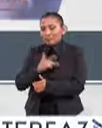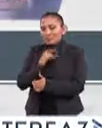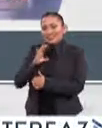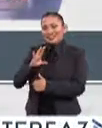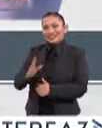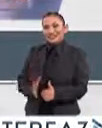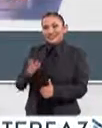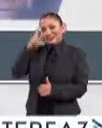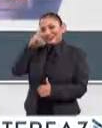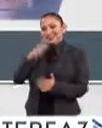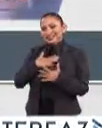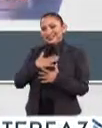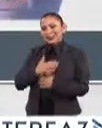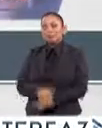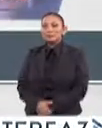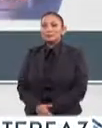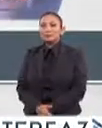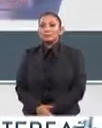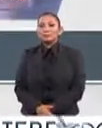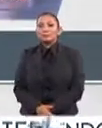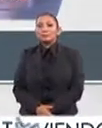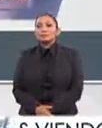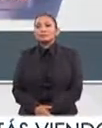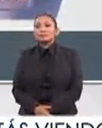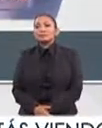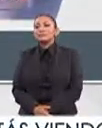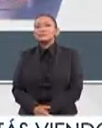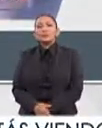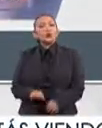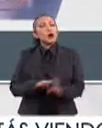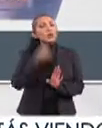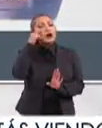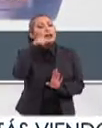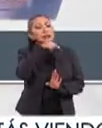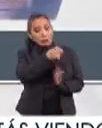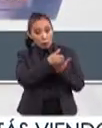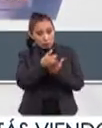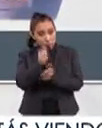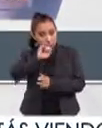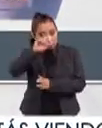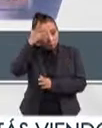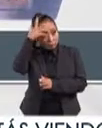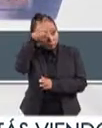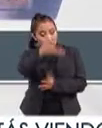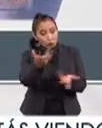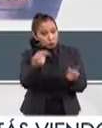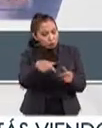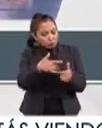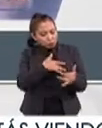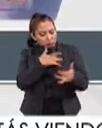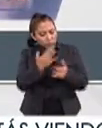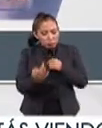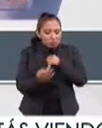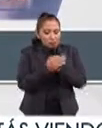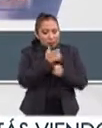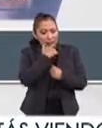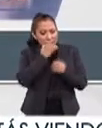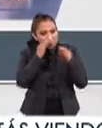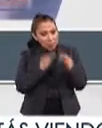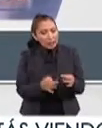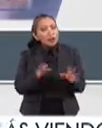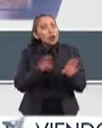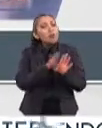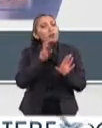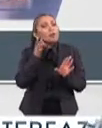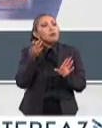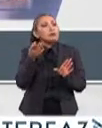muy orgulloso de eso. ¿Cómo crees que esto te ayudó profesionalmente? Es decir, ¿lograste fortalecer tu inglés y por